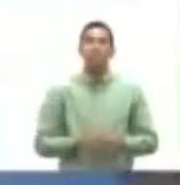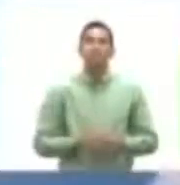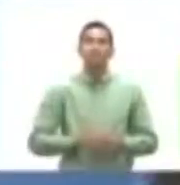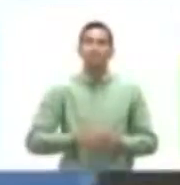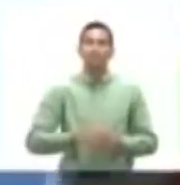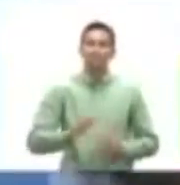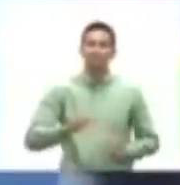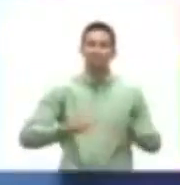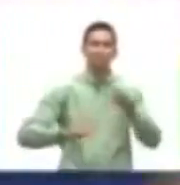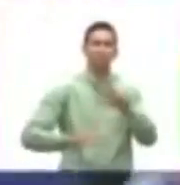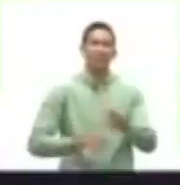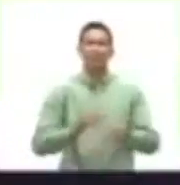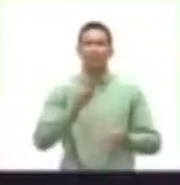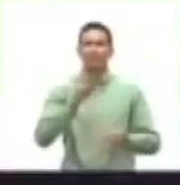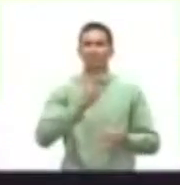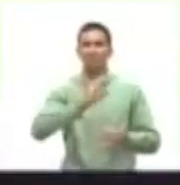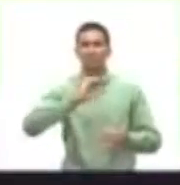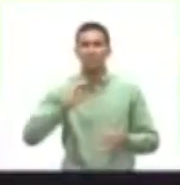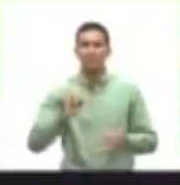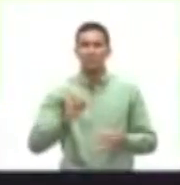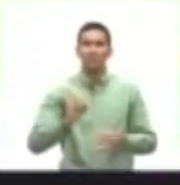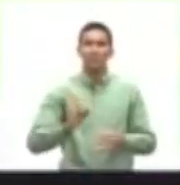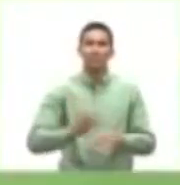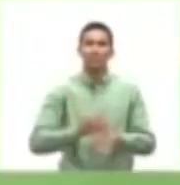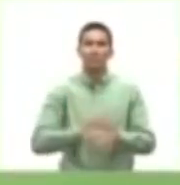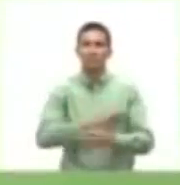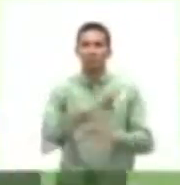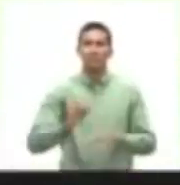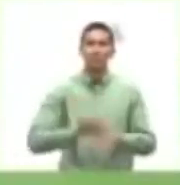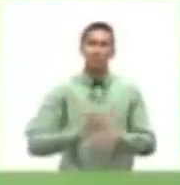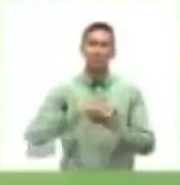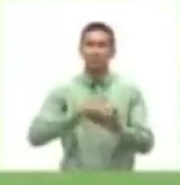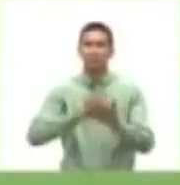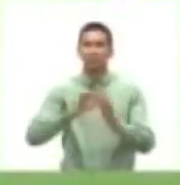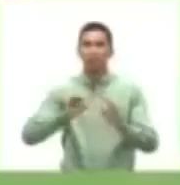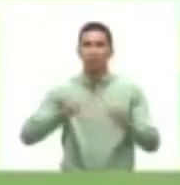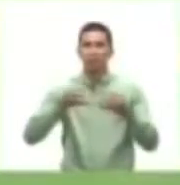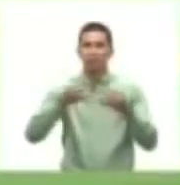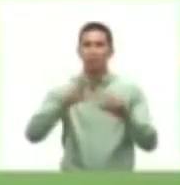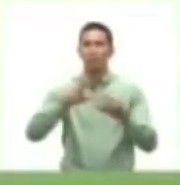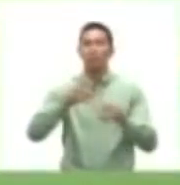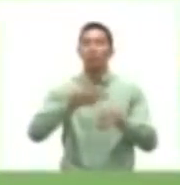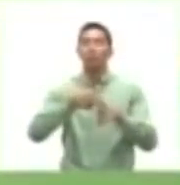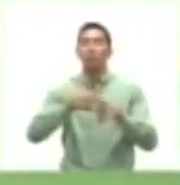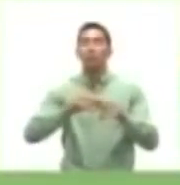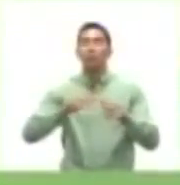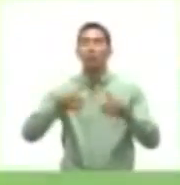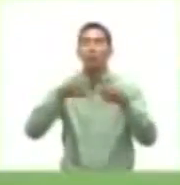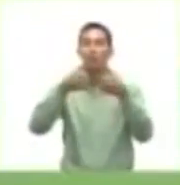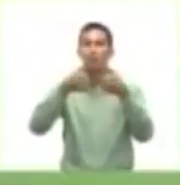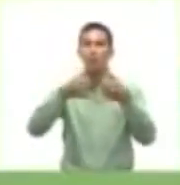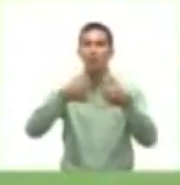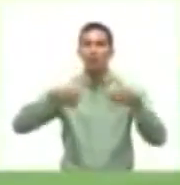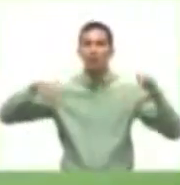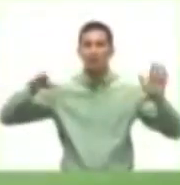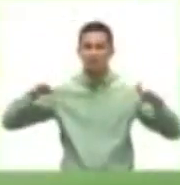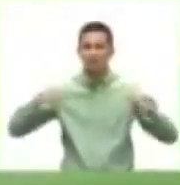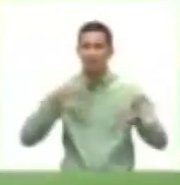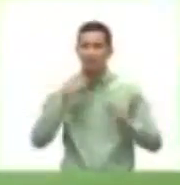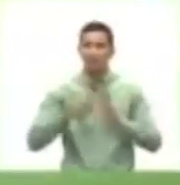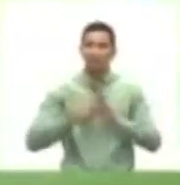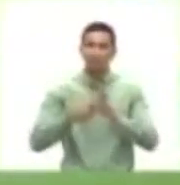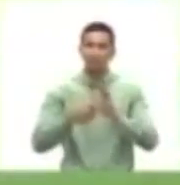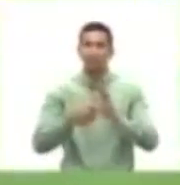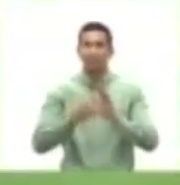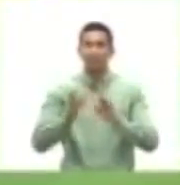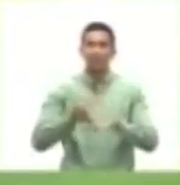con contundencia 3-0 en el juego de ida por los cuartos de la Copa Águila. Con nóminas completamente mixtas luego de los partidos que disputaron